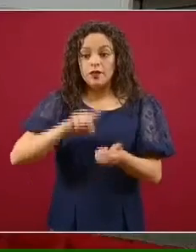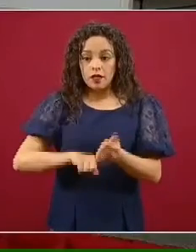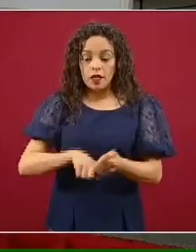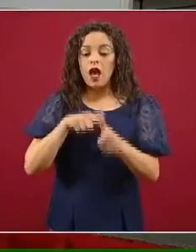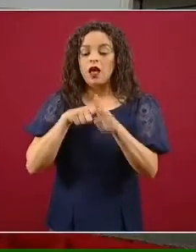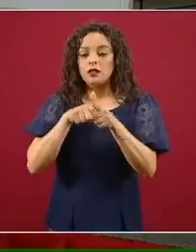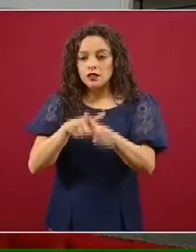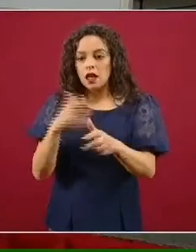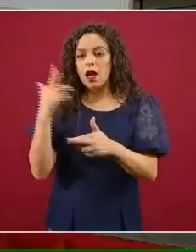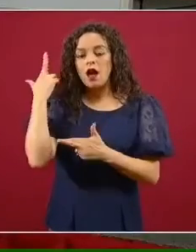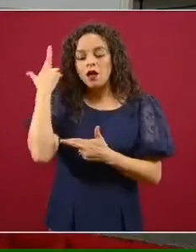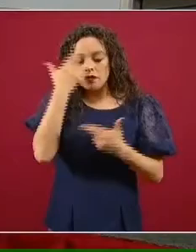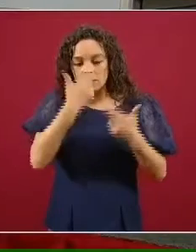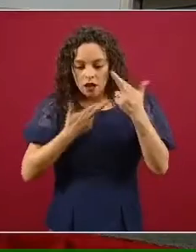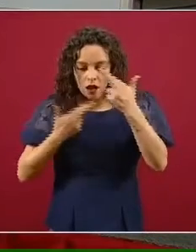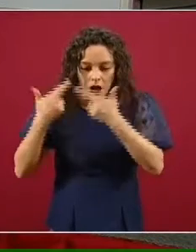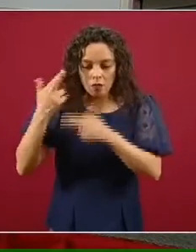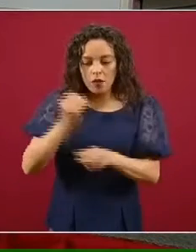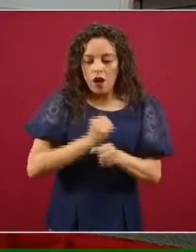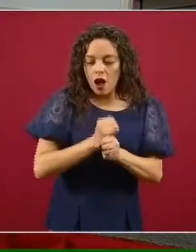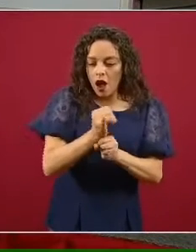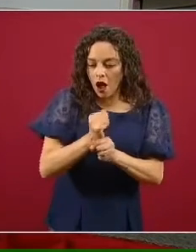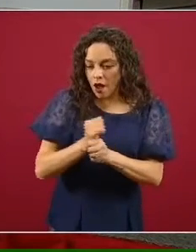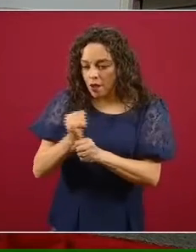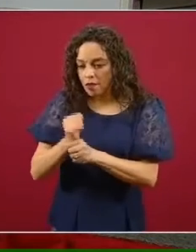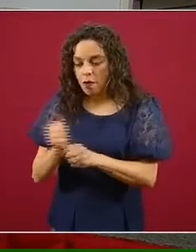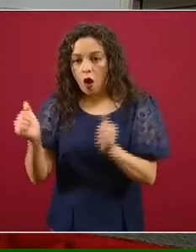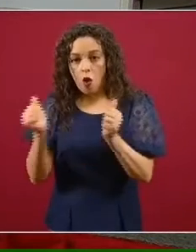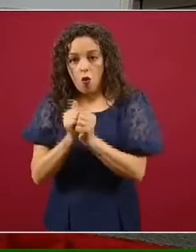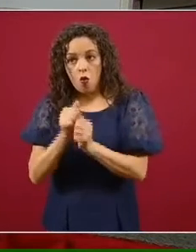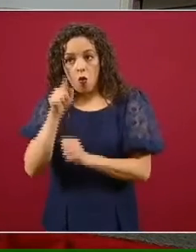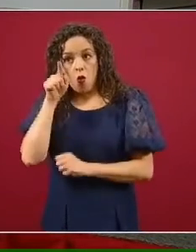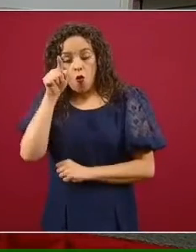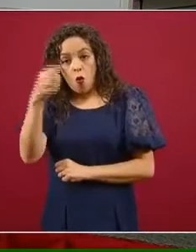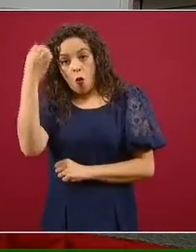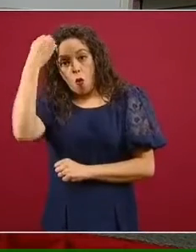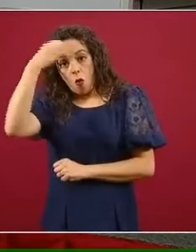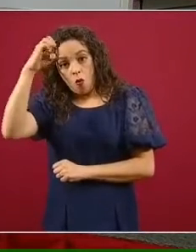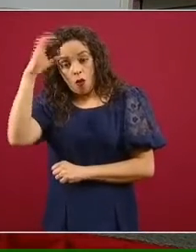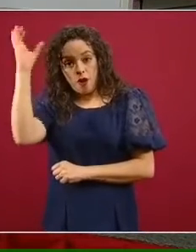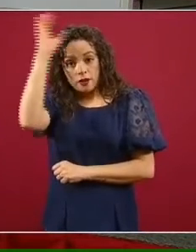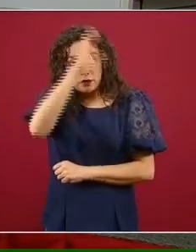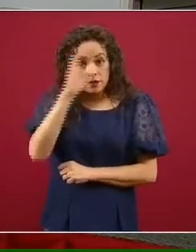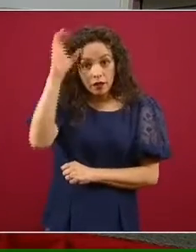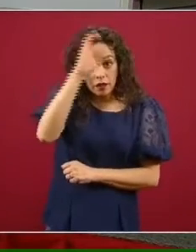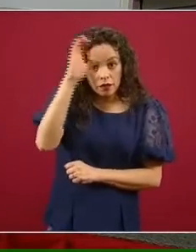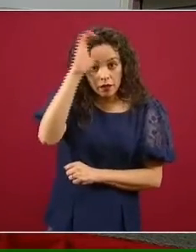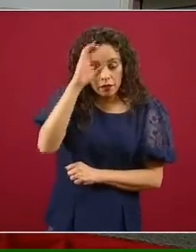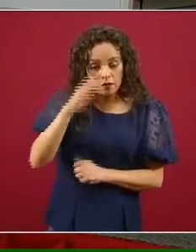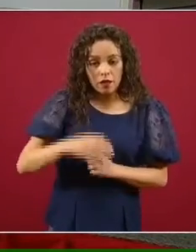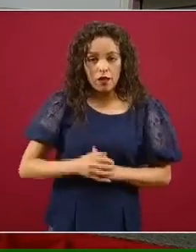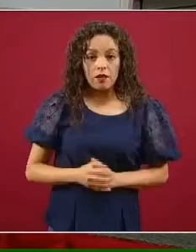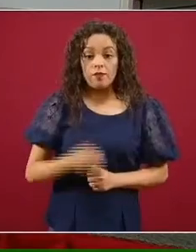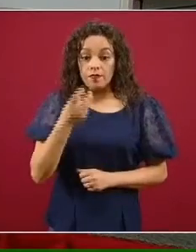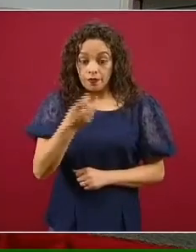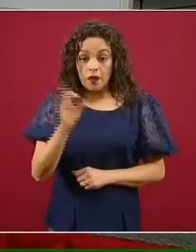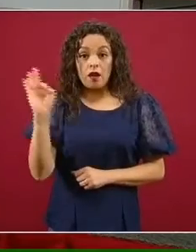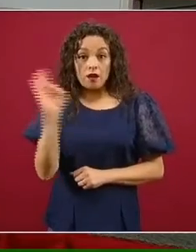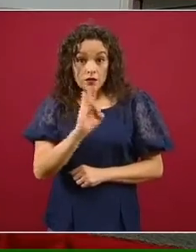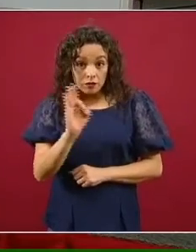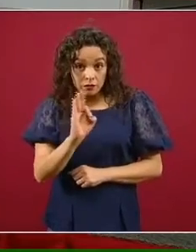evidencia científica, la siguiente, que tienen el potencial de